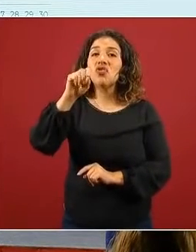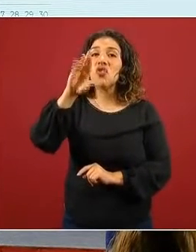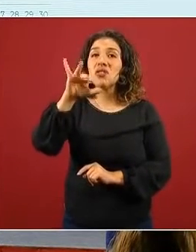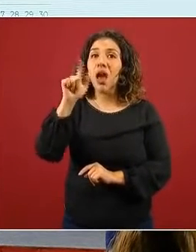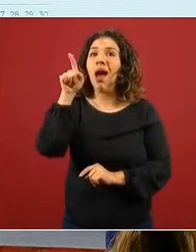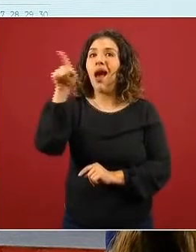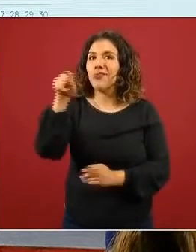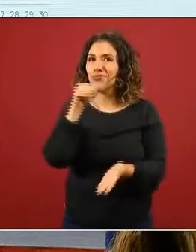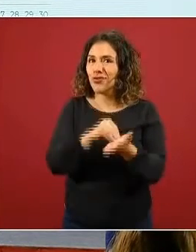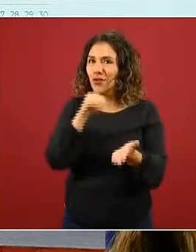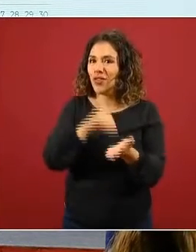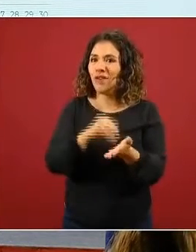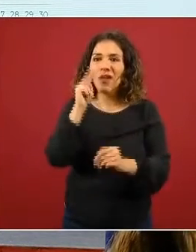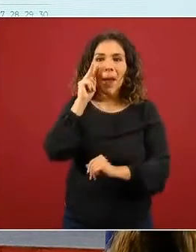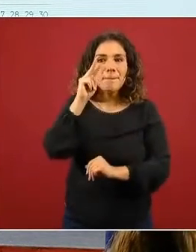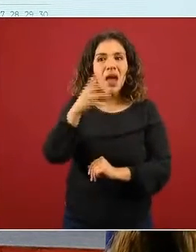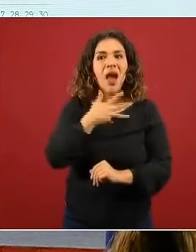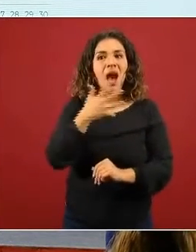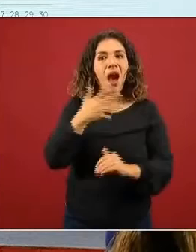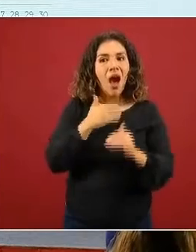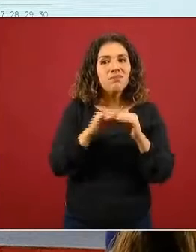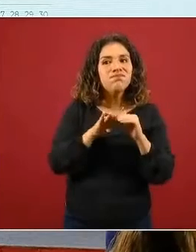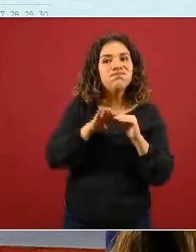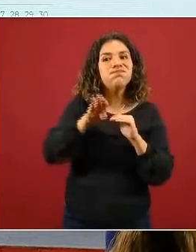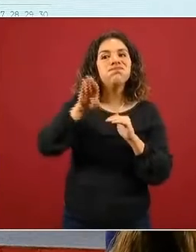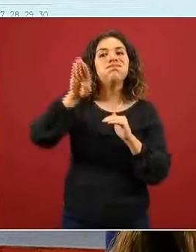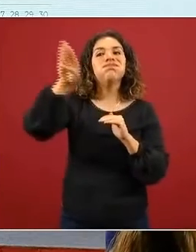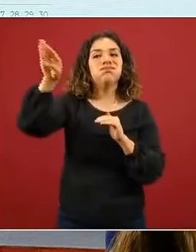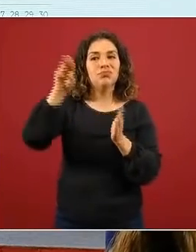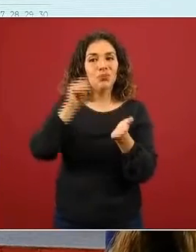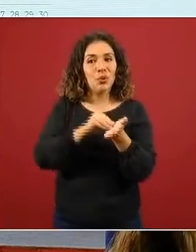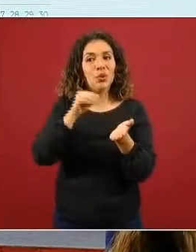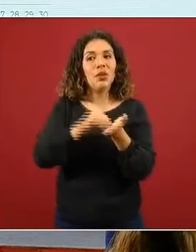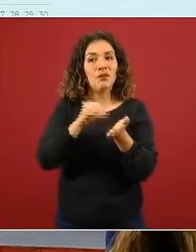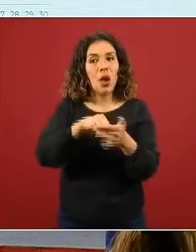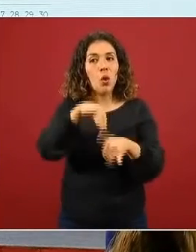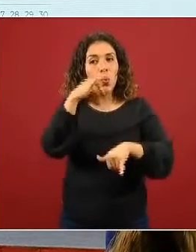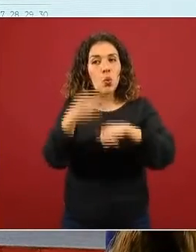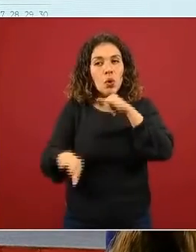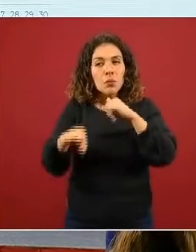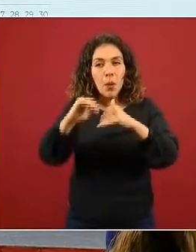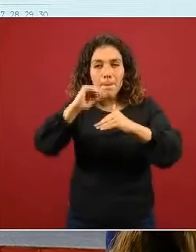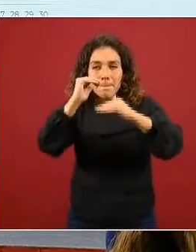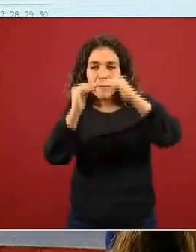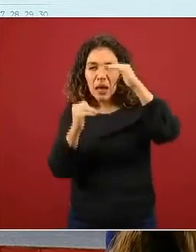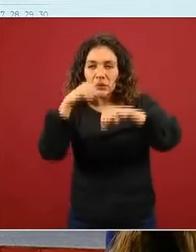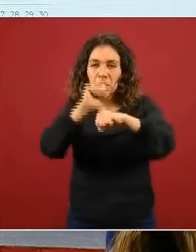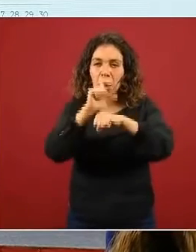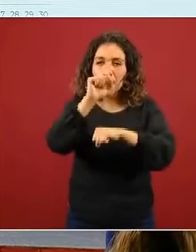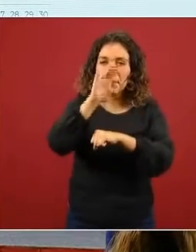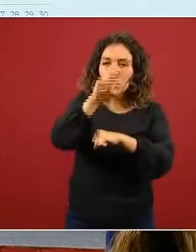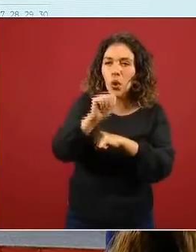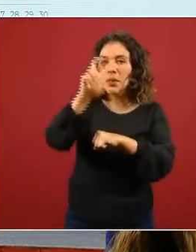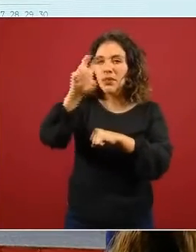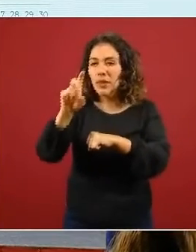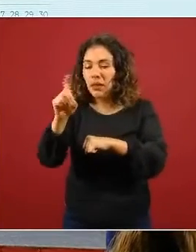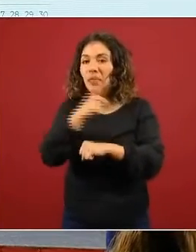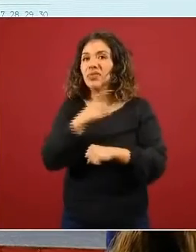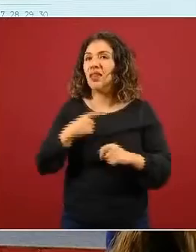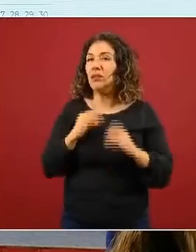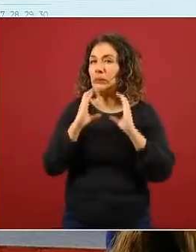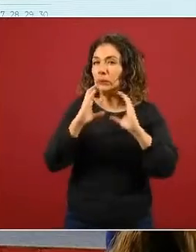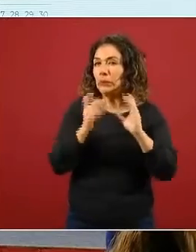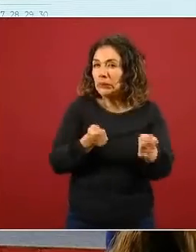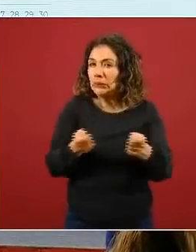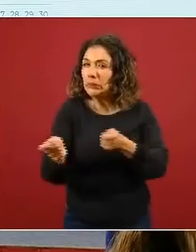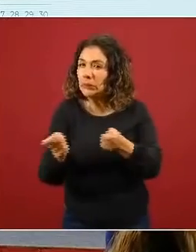donde todavía en Victoria vemos una tendencia ascendente, que esa última disminución entre la 29 y la 30 habría que tomarla con cautela, porque